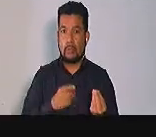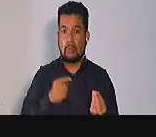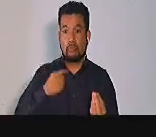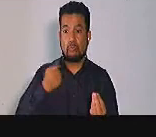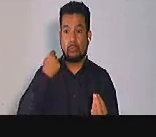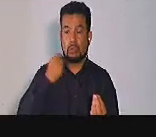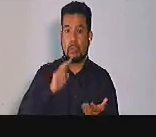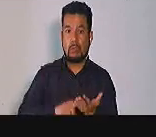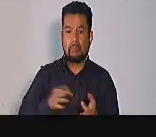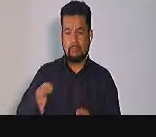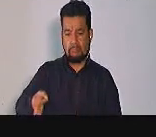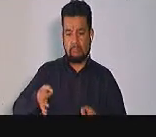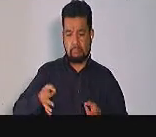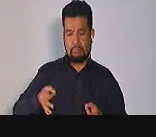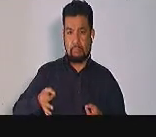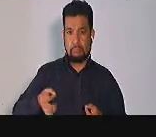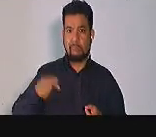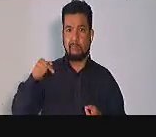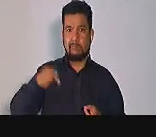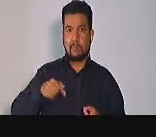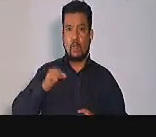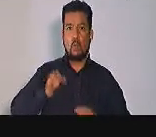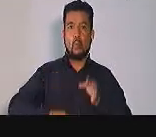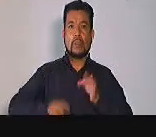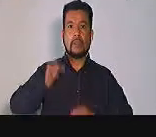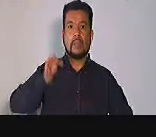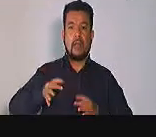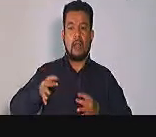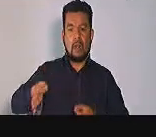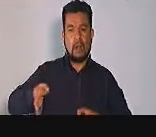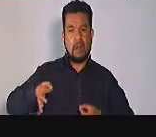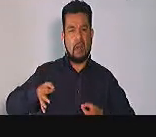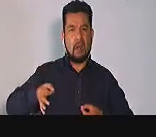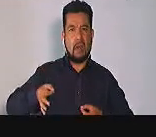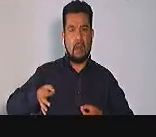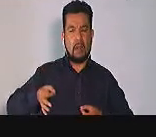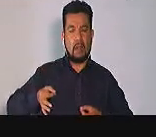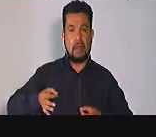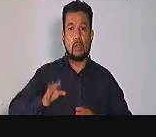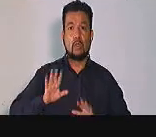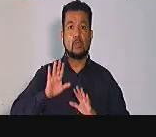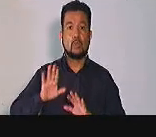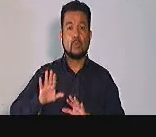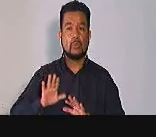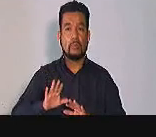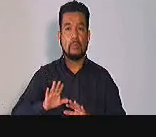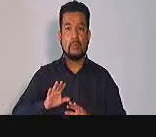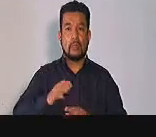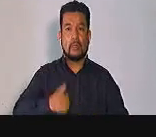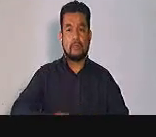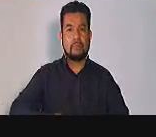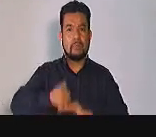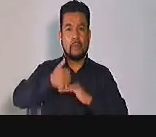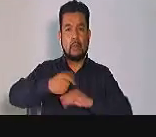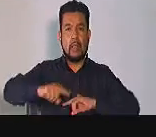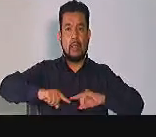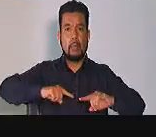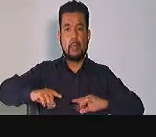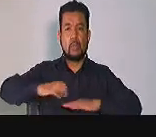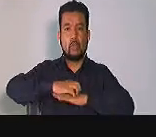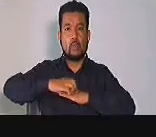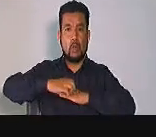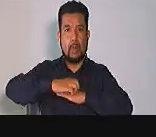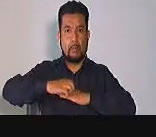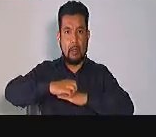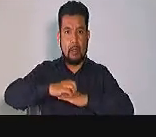acabamos de recibir una notificación judicial de parte del Tribunal Administrativo del Tolima para